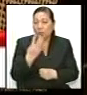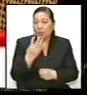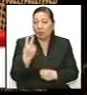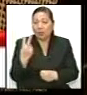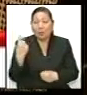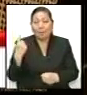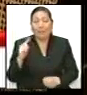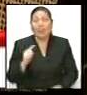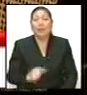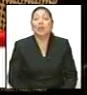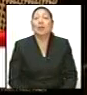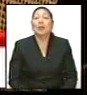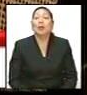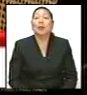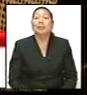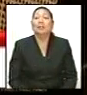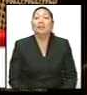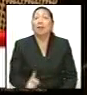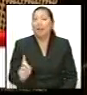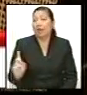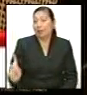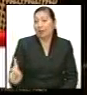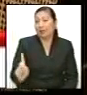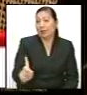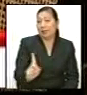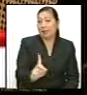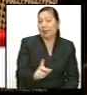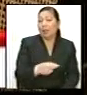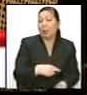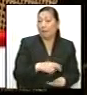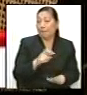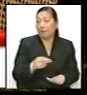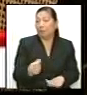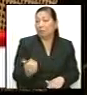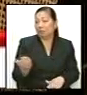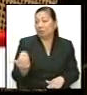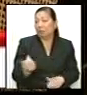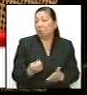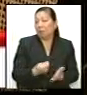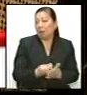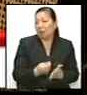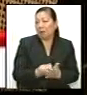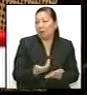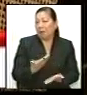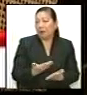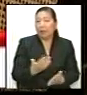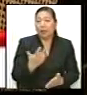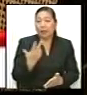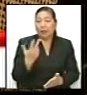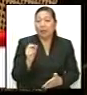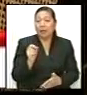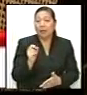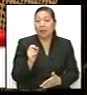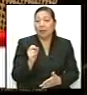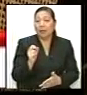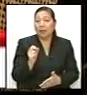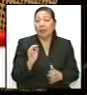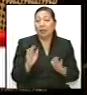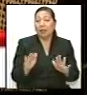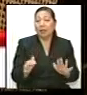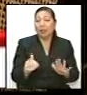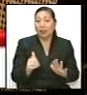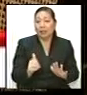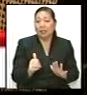millones. Entendiéndose, cada uno de estos profesionales percibe honorarios entre 30 y